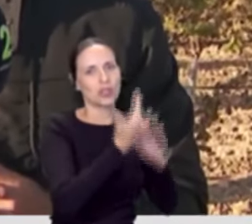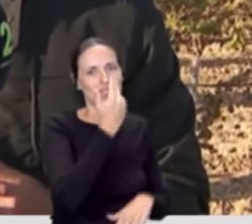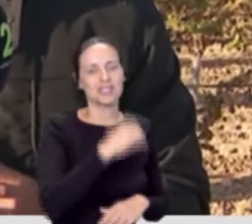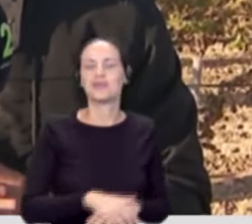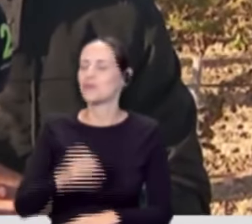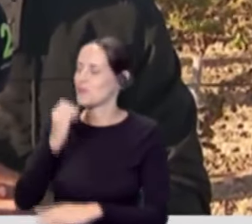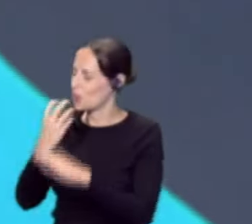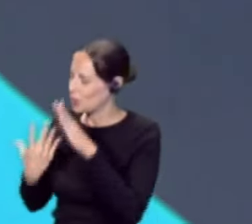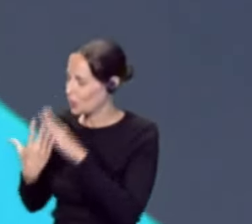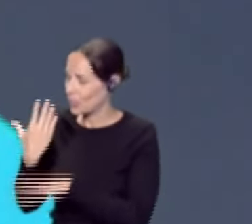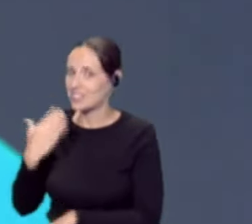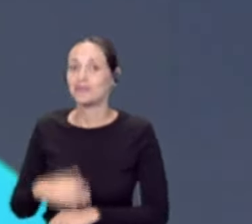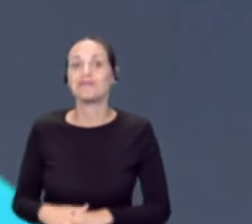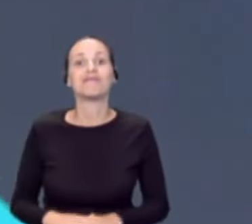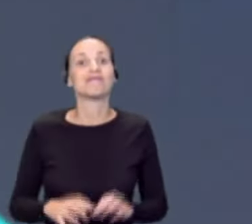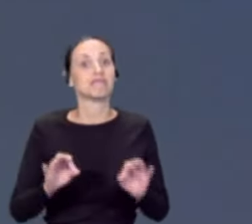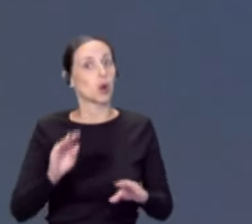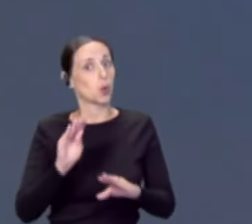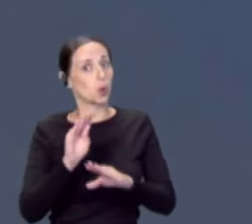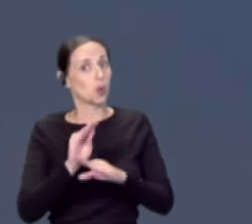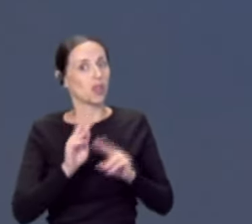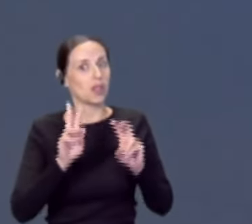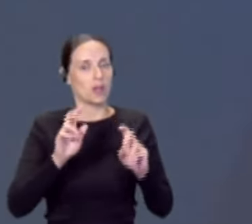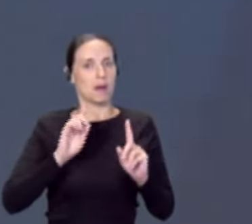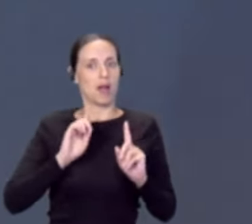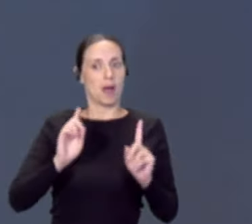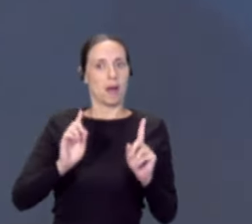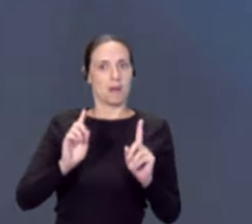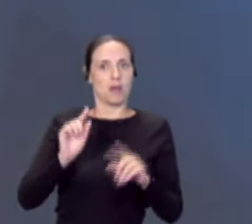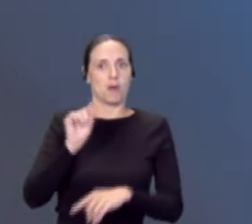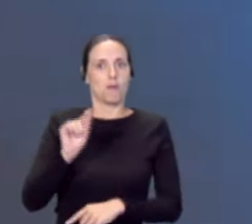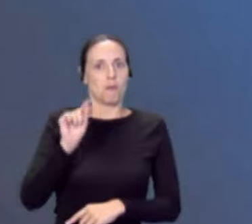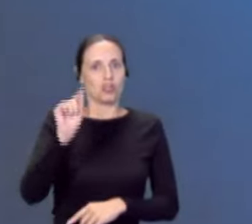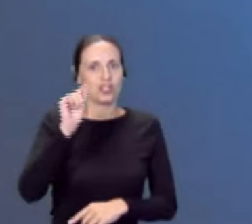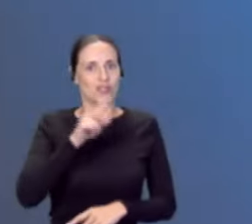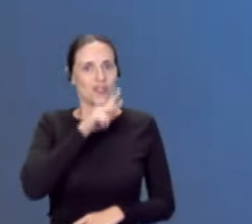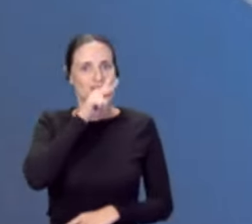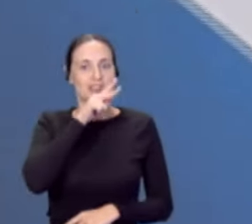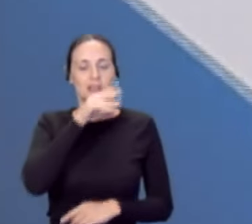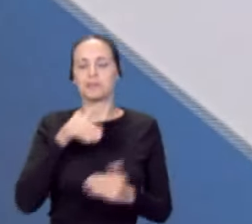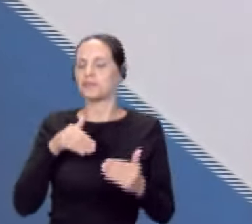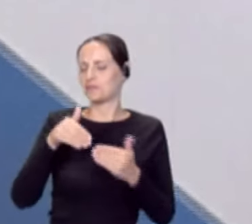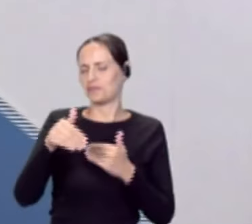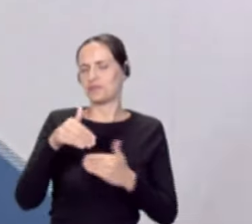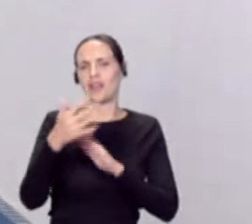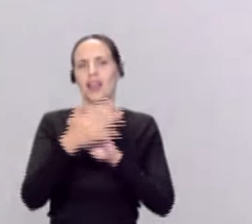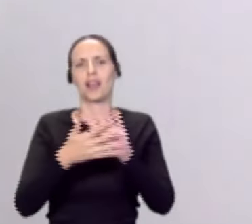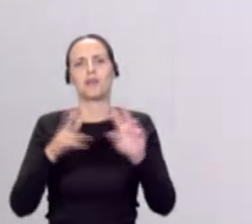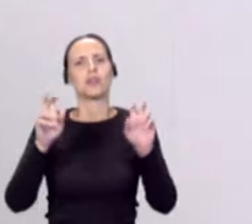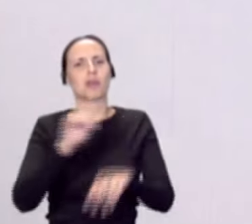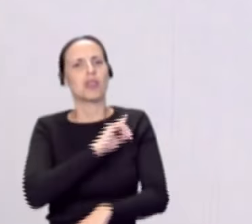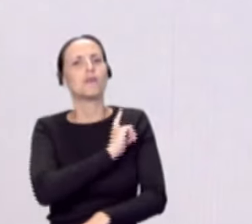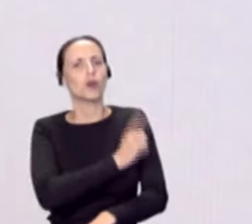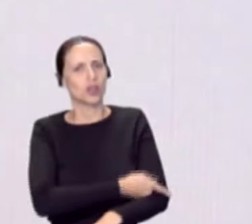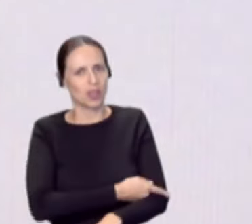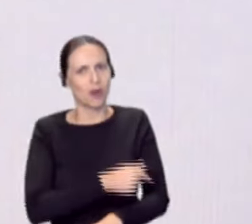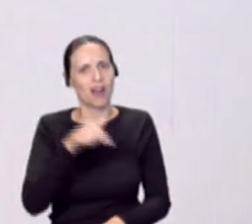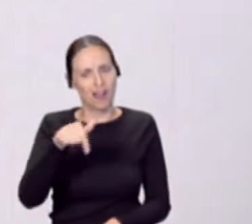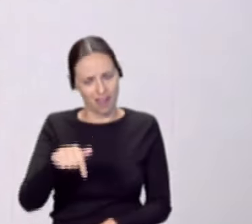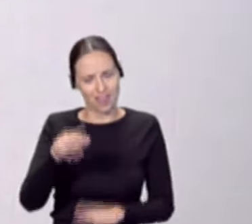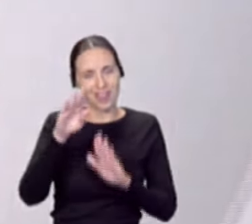Buenos días. Bueno, vamos a tener cuidado con esa nueva amenaza del mosquito verde. En unos minutos vamos a estar con la información deportiva en Buenos